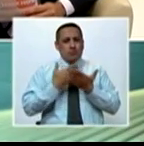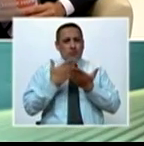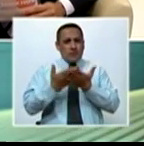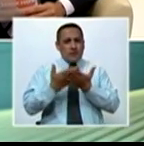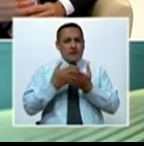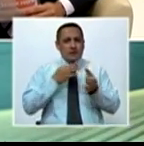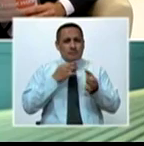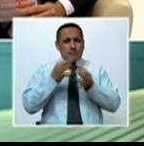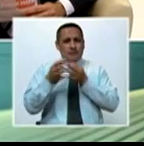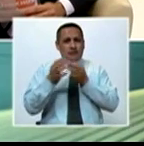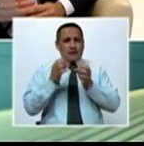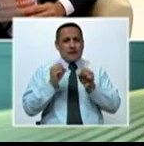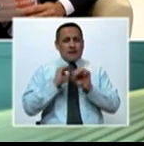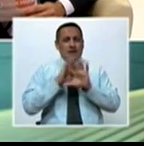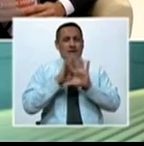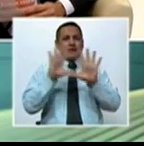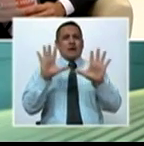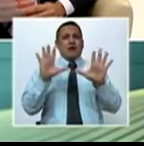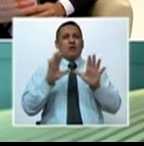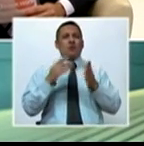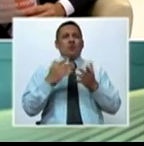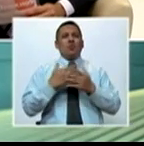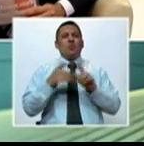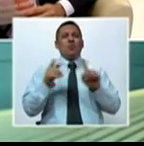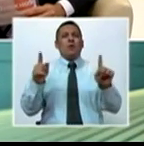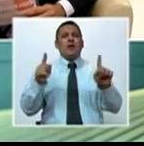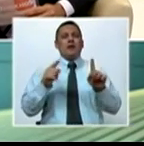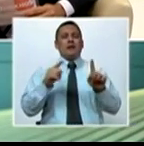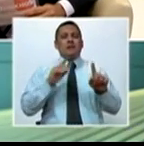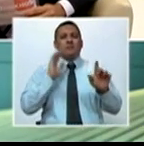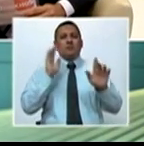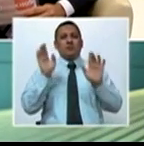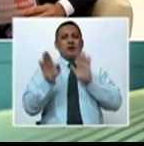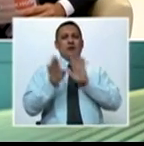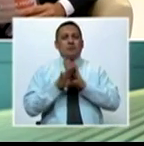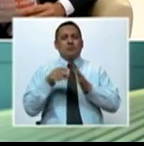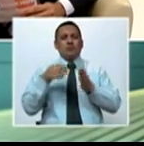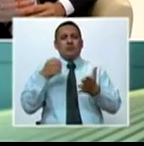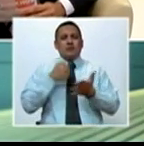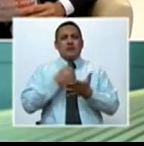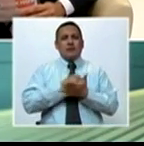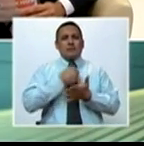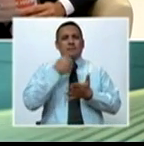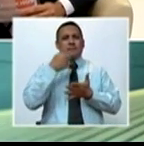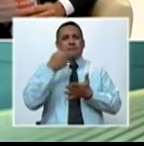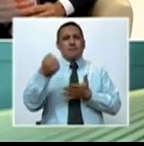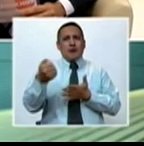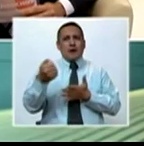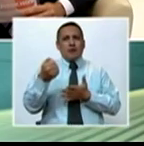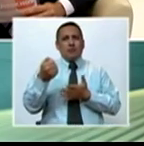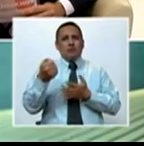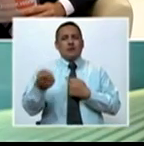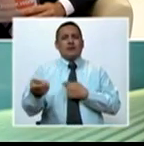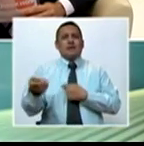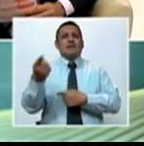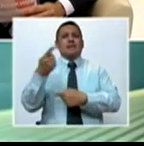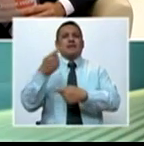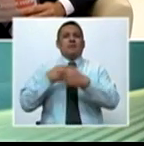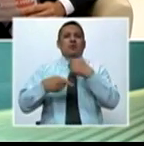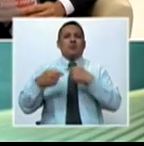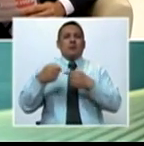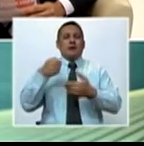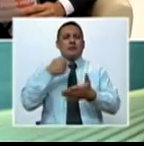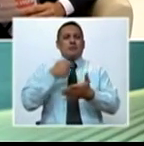por ejemplo, entre remuneración y retribución desde la perspectiva del